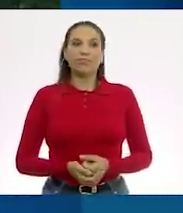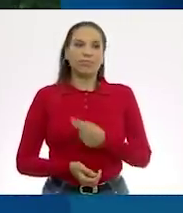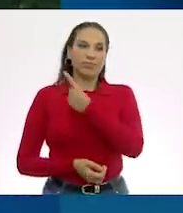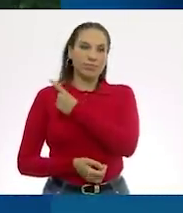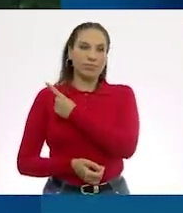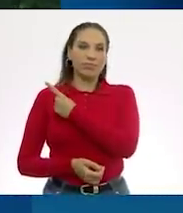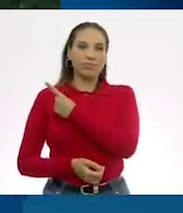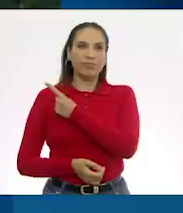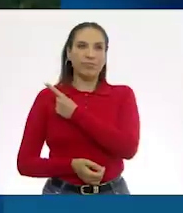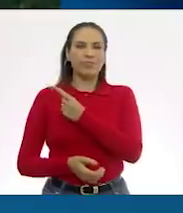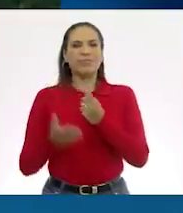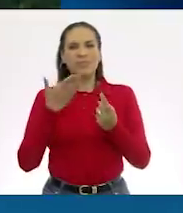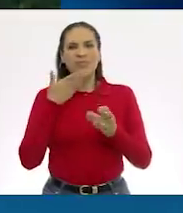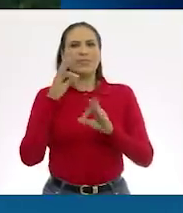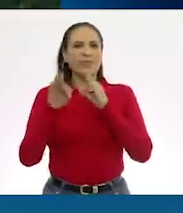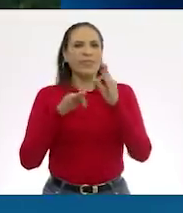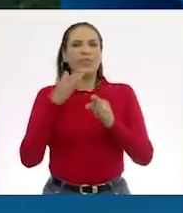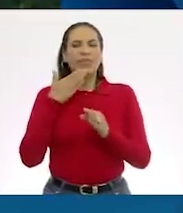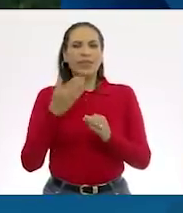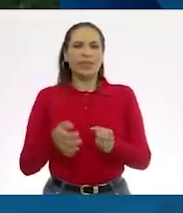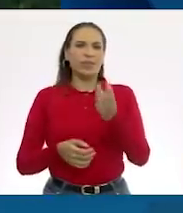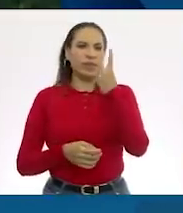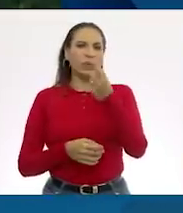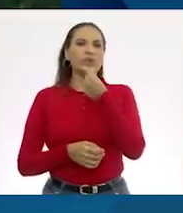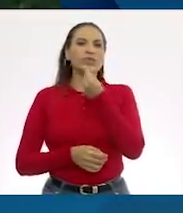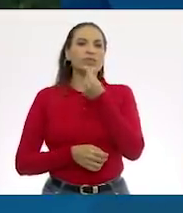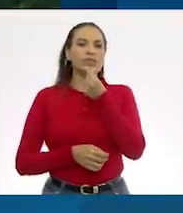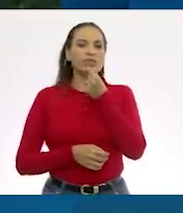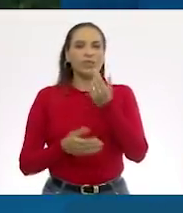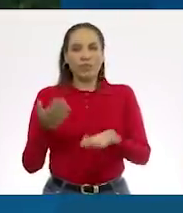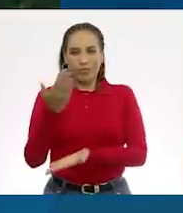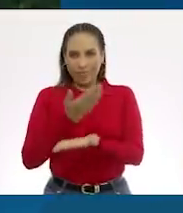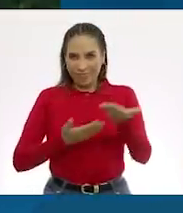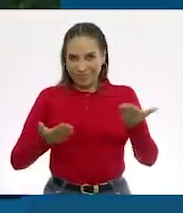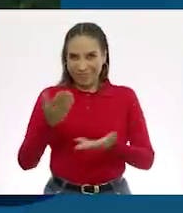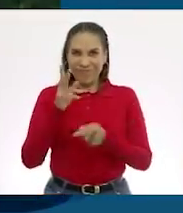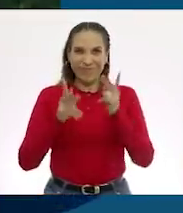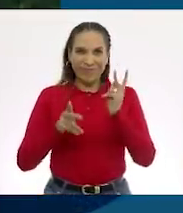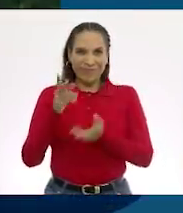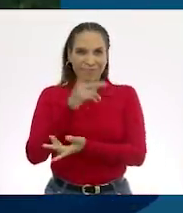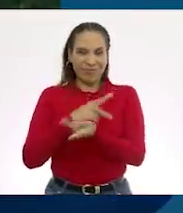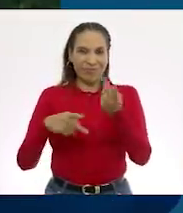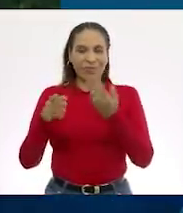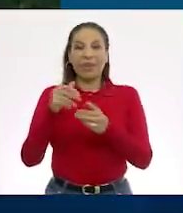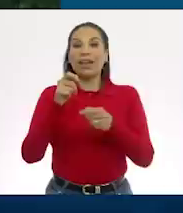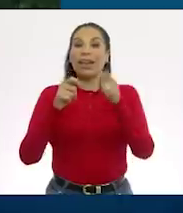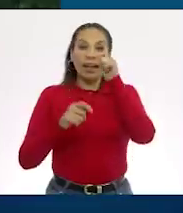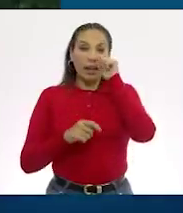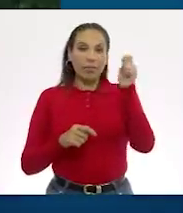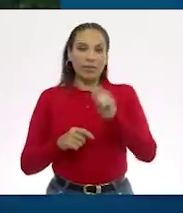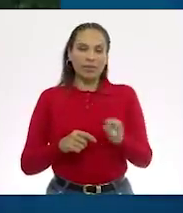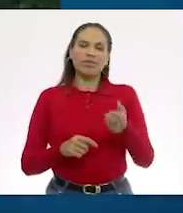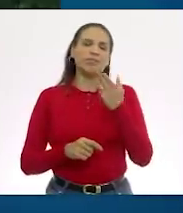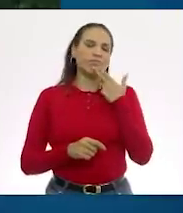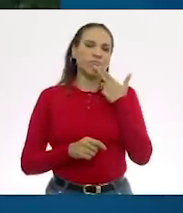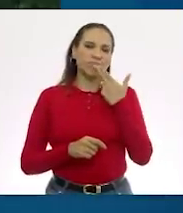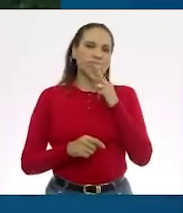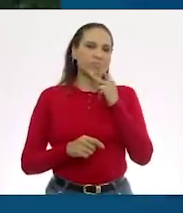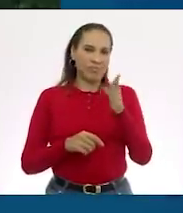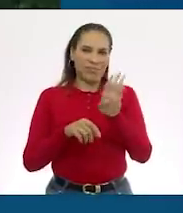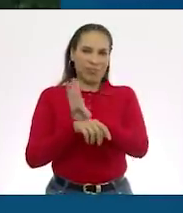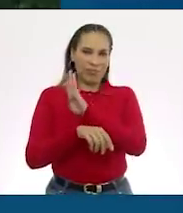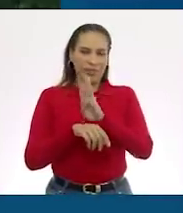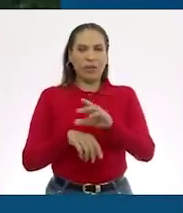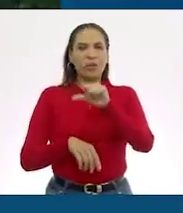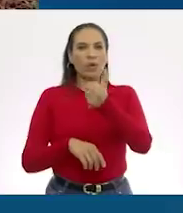Yo creo que eso es un buen trato porque son dos niños que están conviviendo. Así es, la amistad nos da bienestar. Vamos